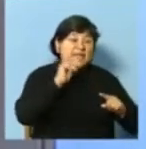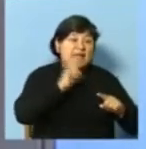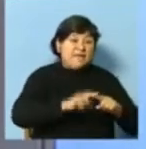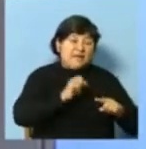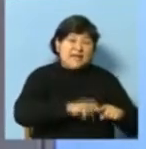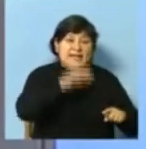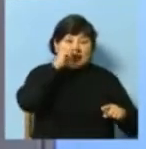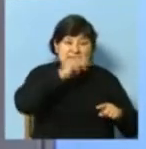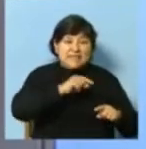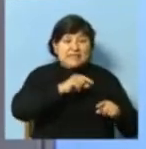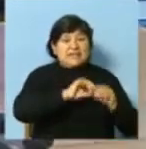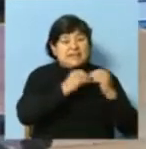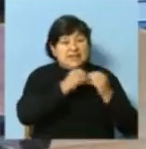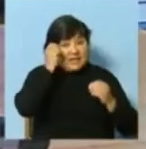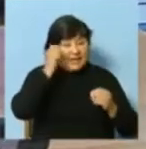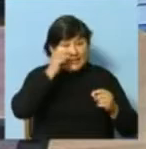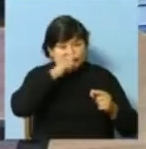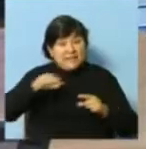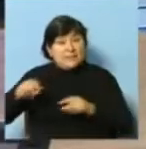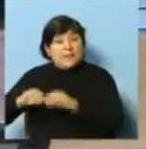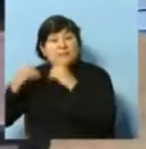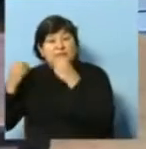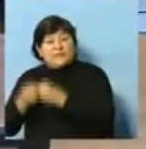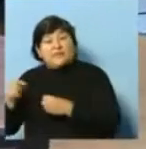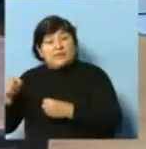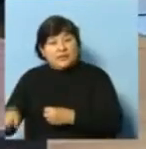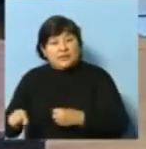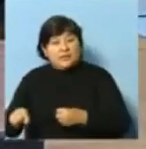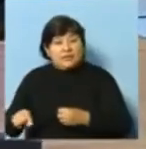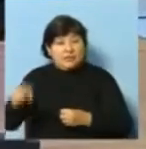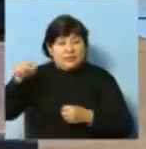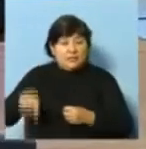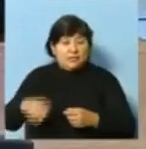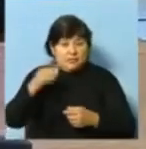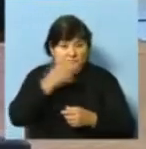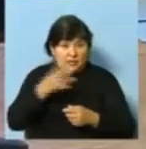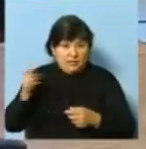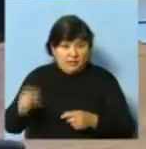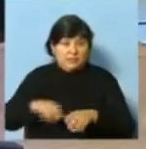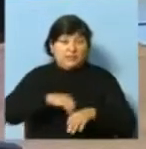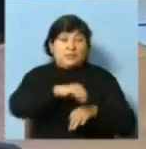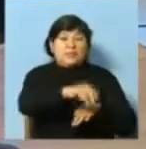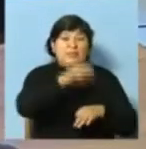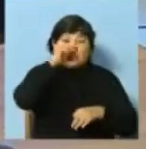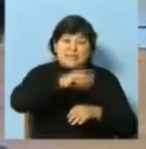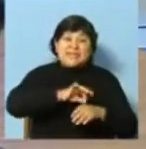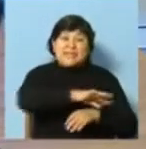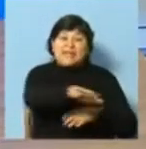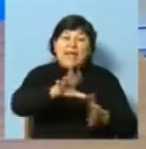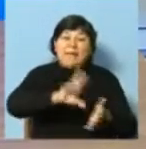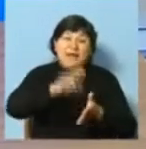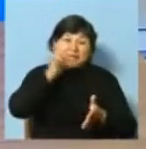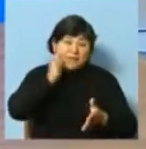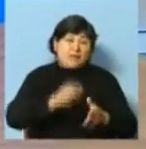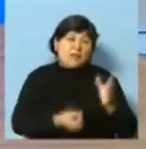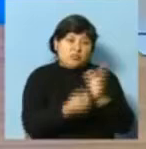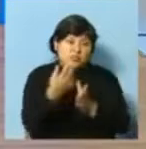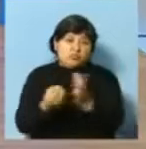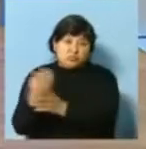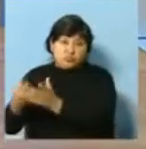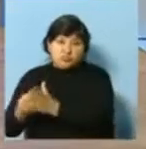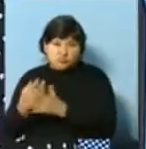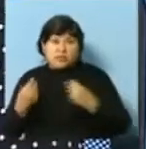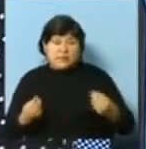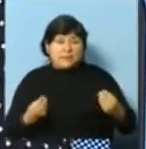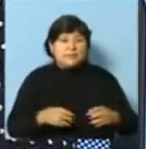que es impresionante que estaban y que tiene parte construida del parque san martín viene intendente y otro tema que ha castigado a toda la